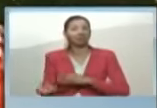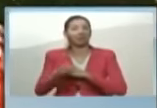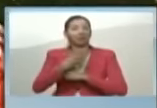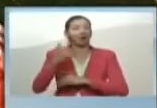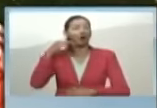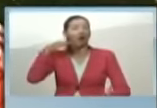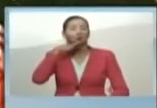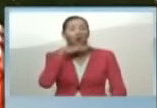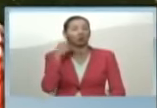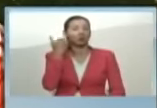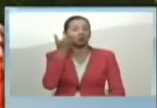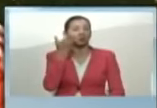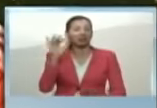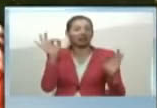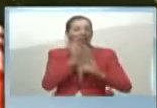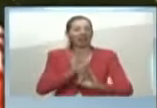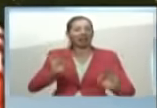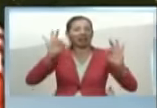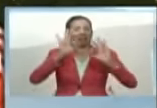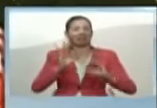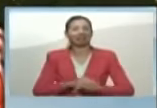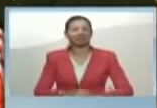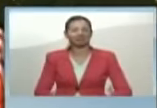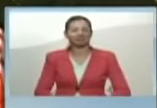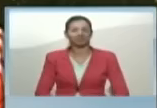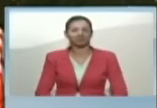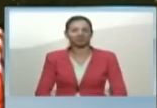mira. Lo que nos dio fue fuerza, pues.